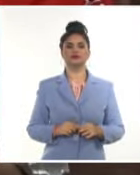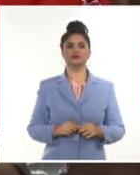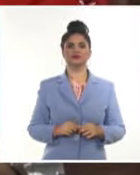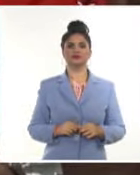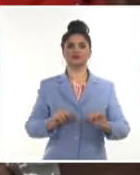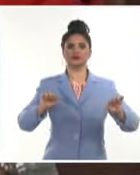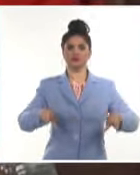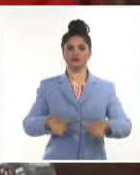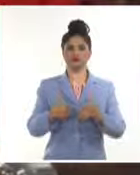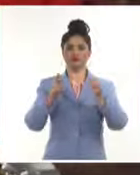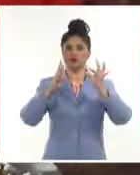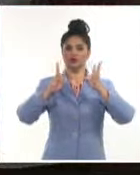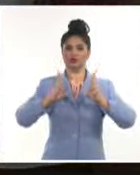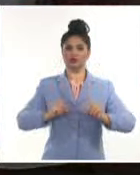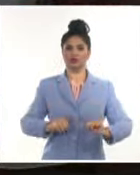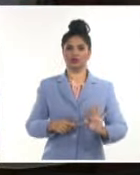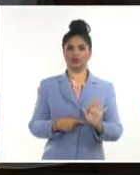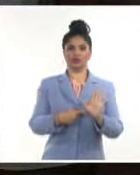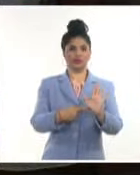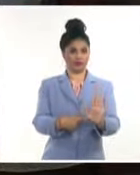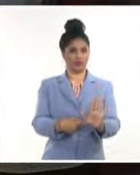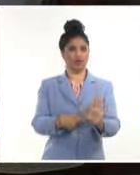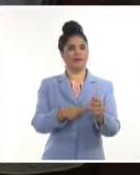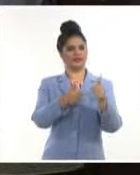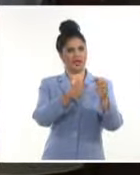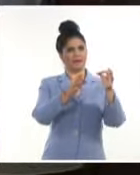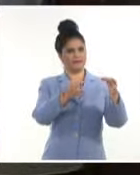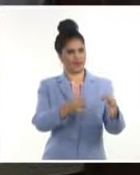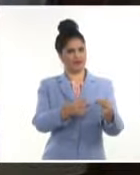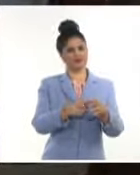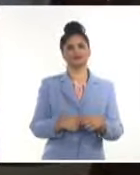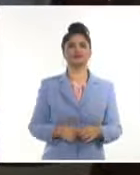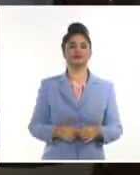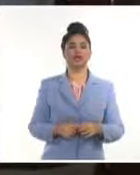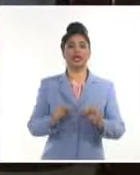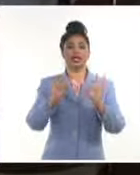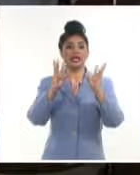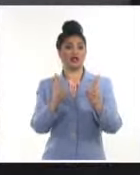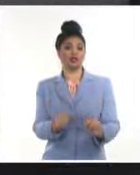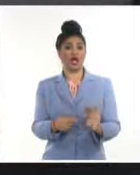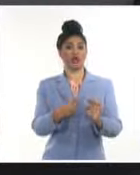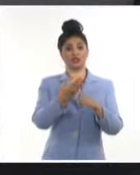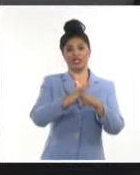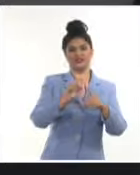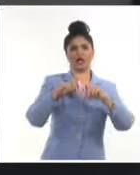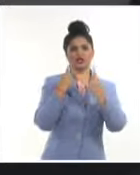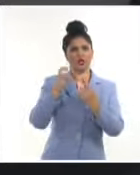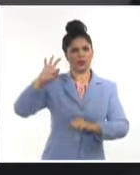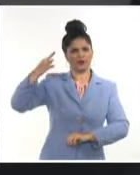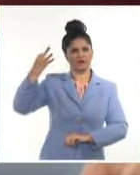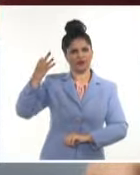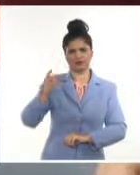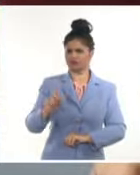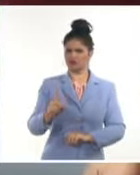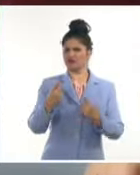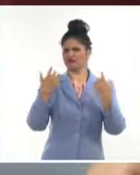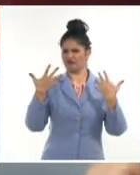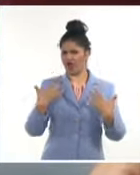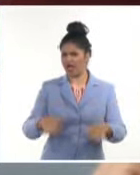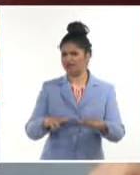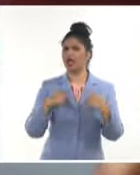requisitos que plantea para estar de bien. Resultado que no indica que todo marche a la perfección, sino que el reto está planteado en mantener